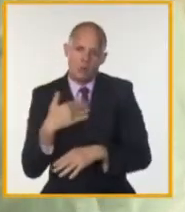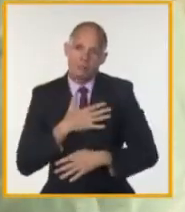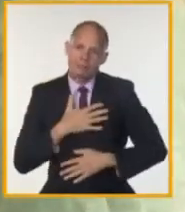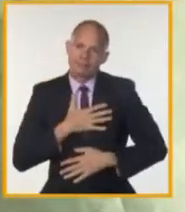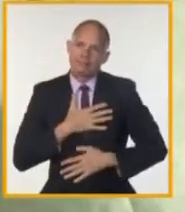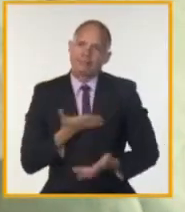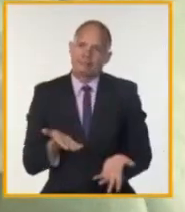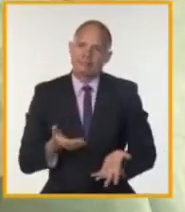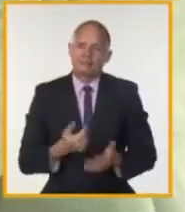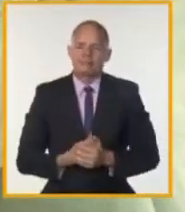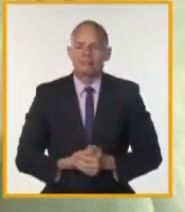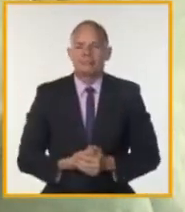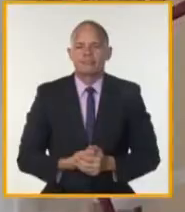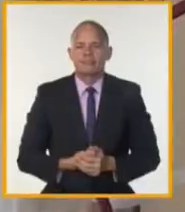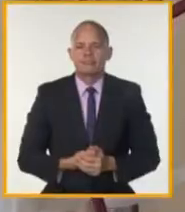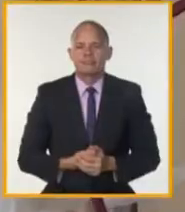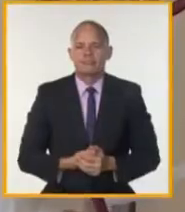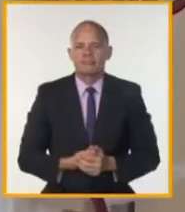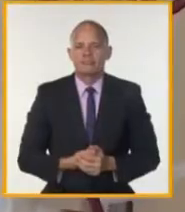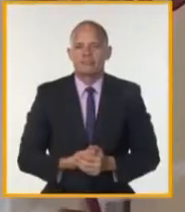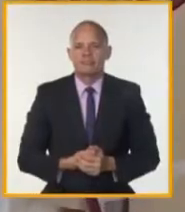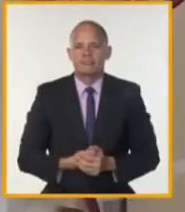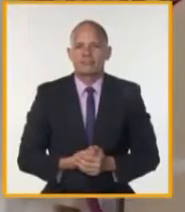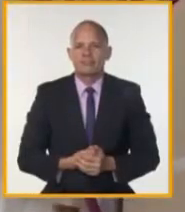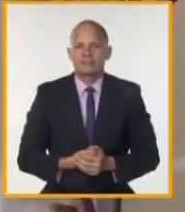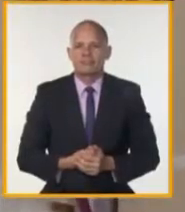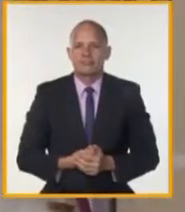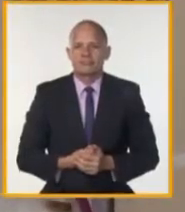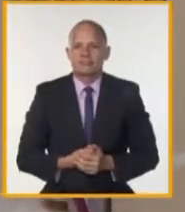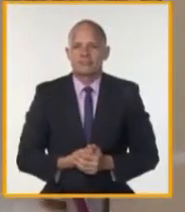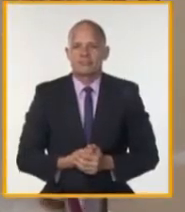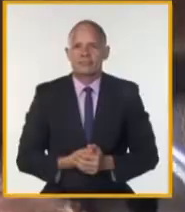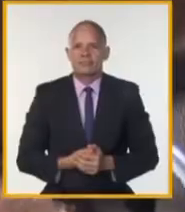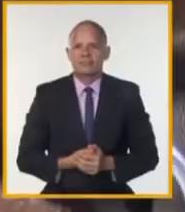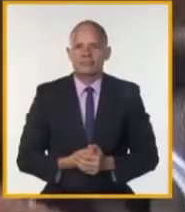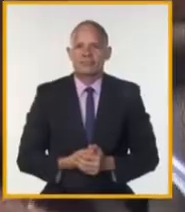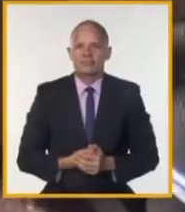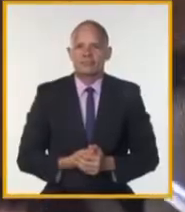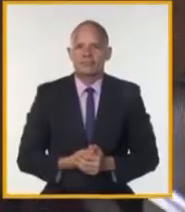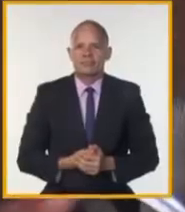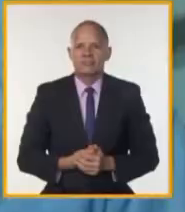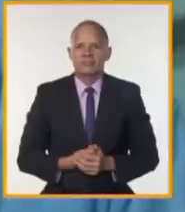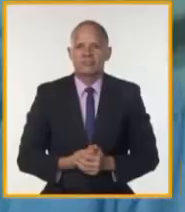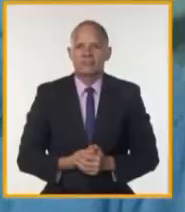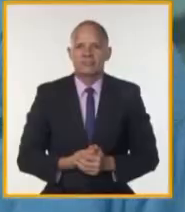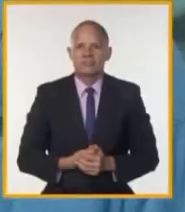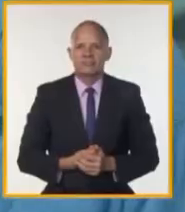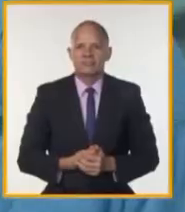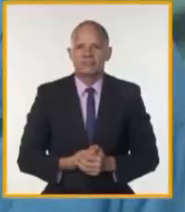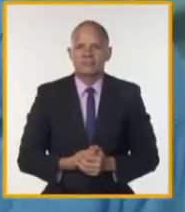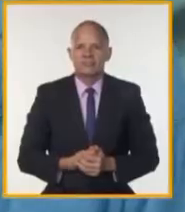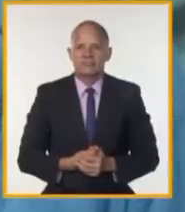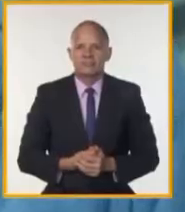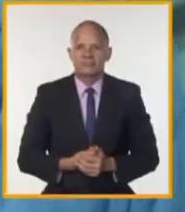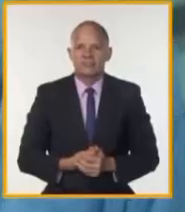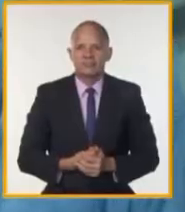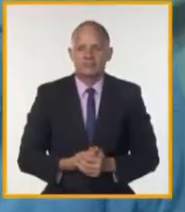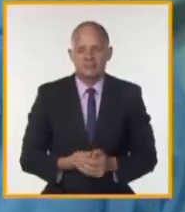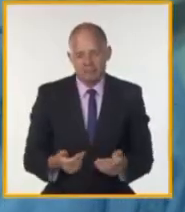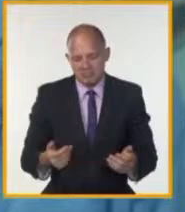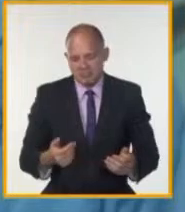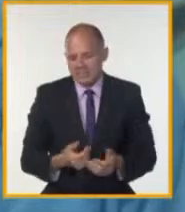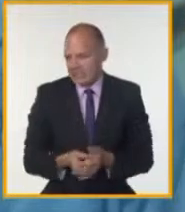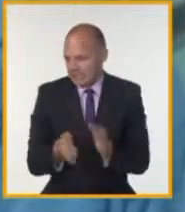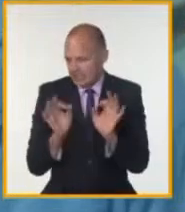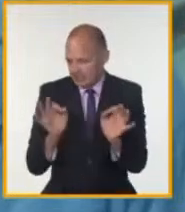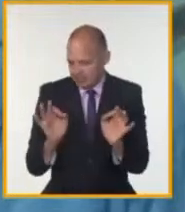poco de amor soy yo mismo, soy tú, soy aquel. Y siempre tenemos la buena